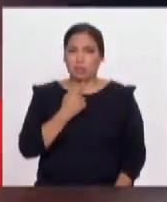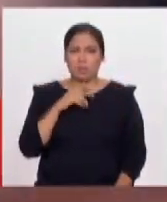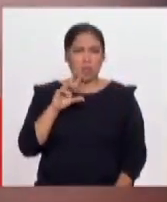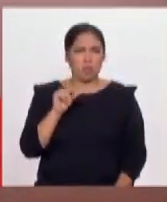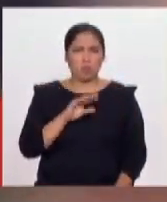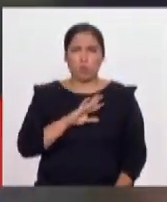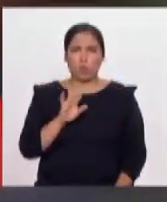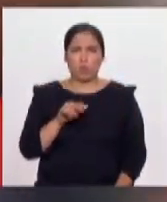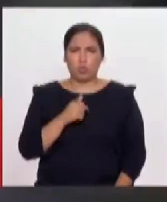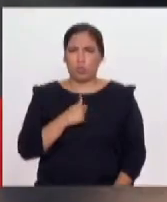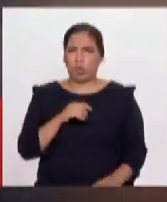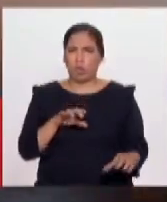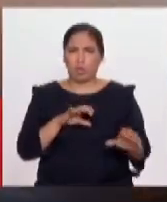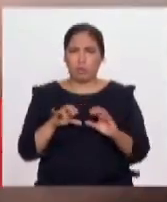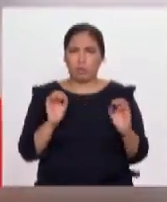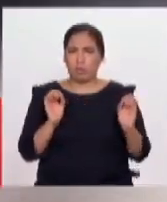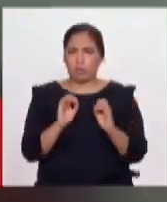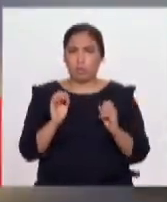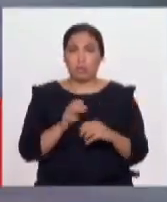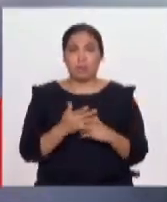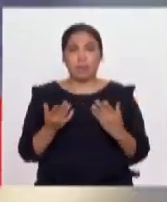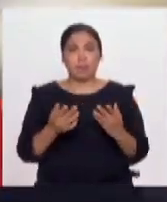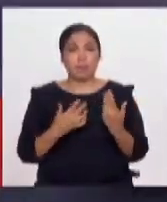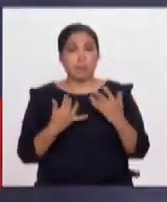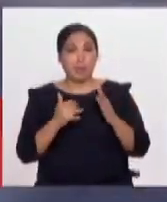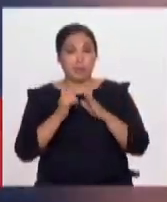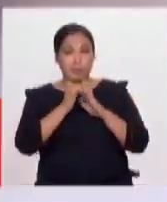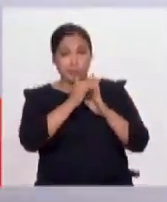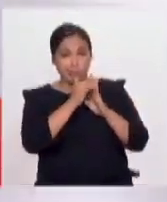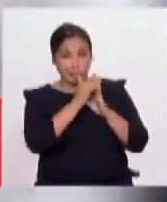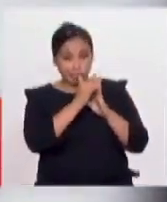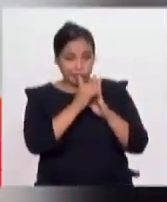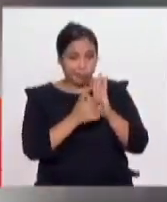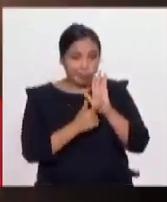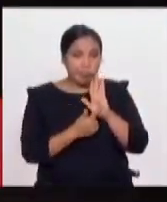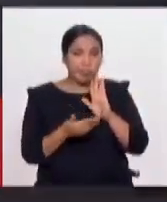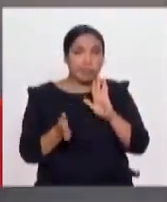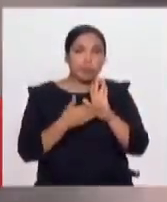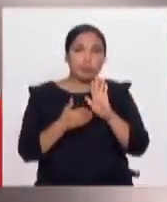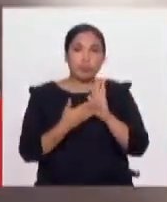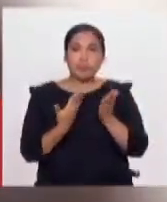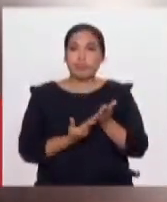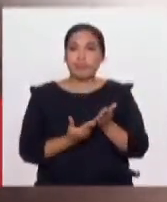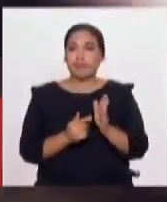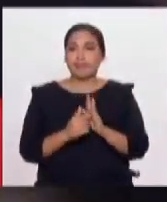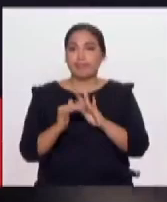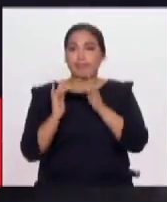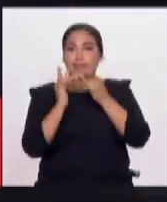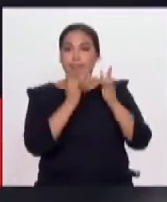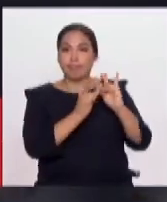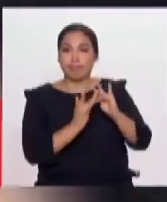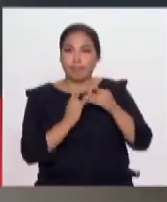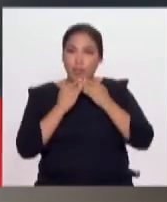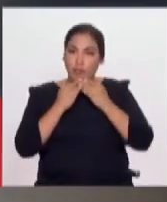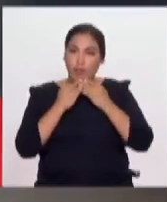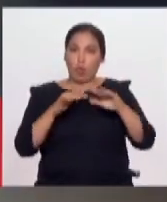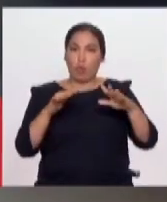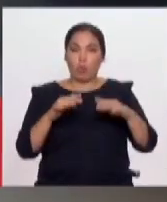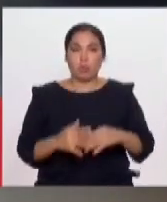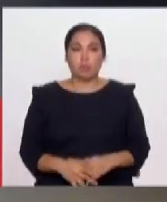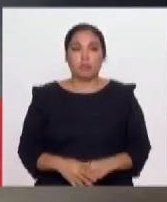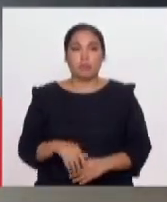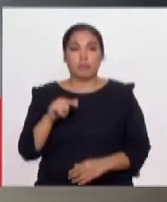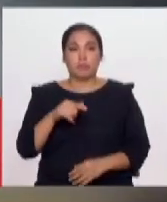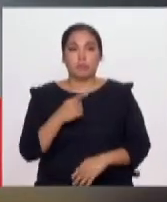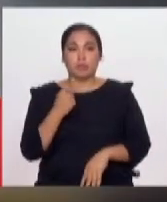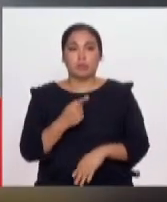totalmente los hechos que ya habían sido captados con las imágenes que justamente se han viralizado a través de las redes sociales. Pero lo penoso de esta